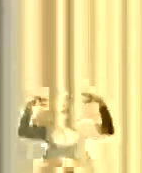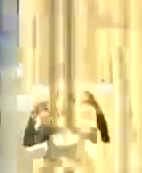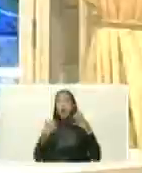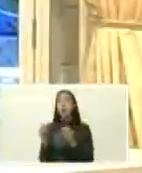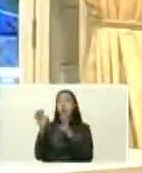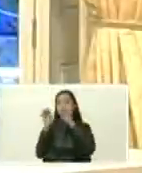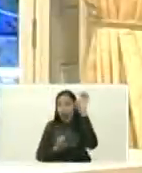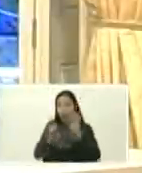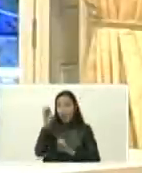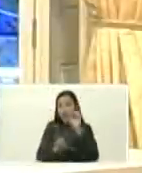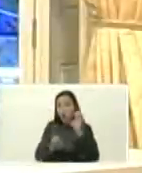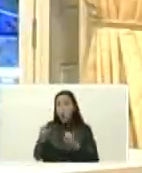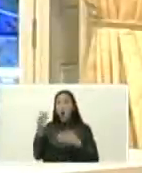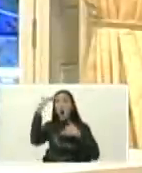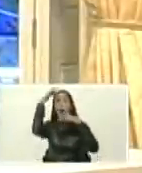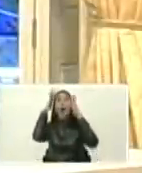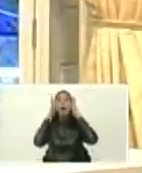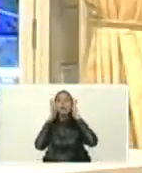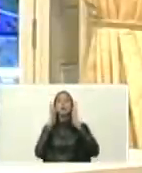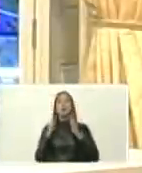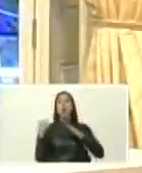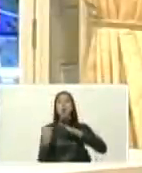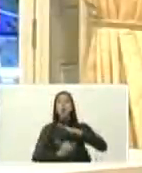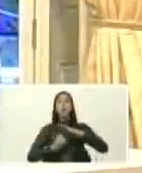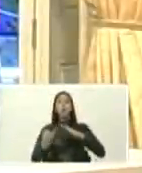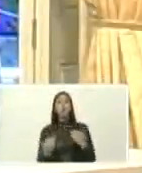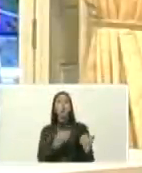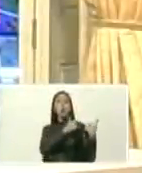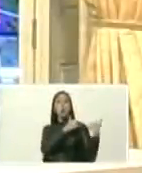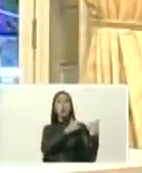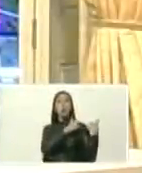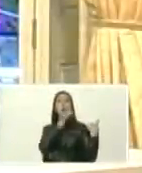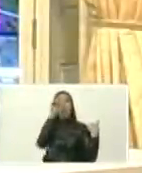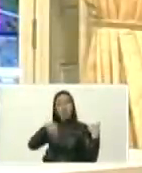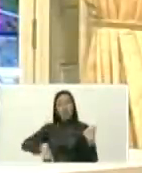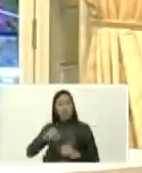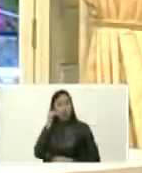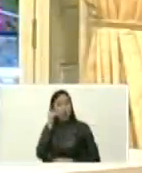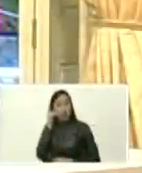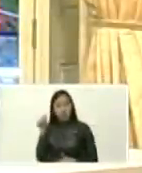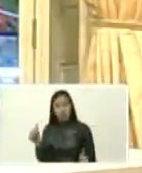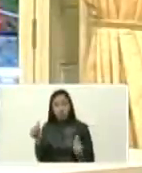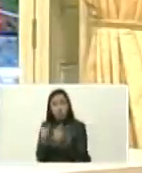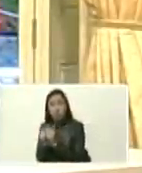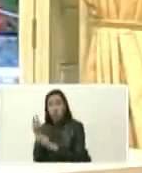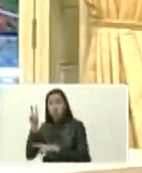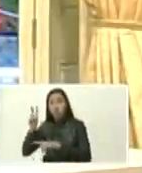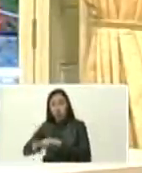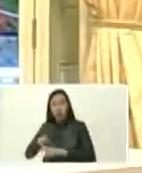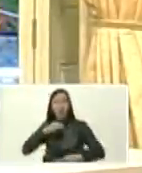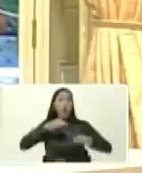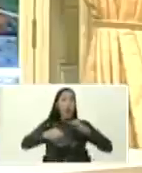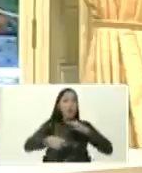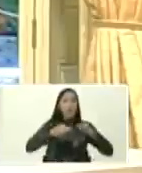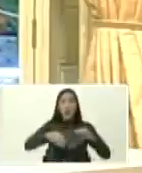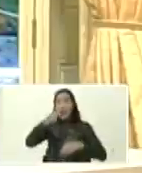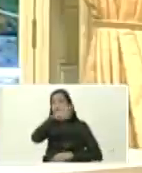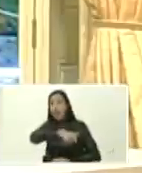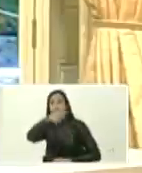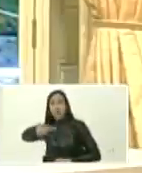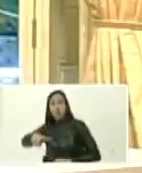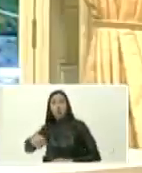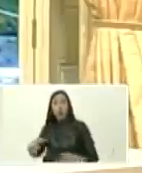atención Reverol, atención INAMET, también a la vicepresidenta que la tengo aquí, le corresponde explicarle a los